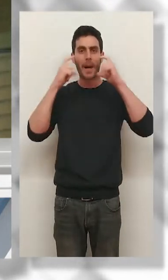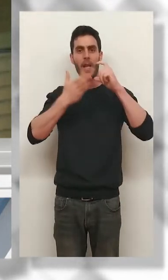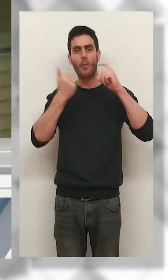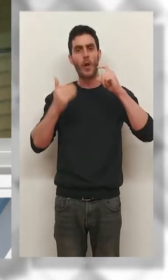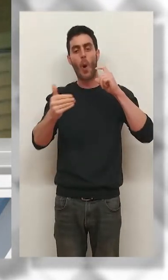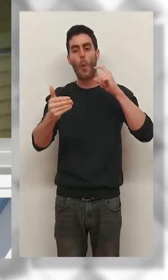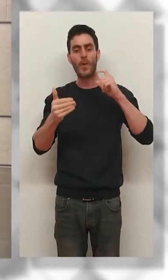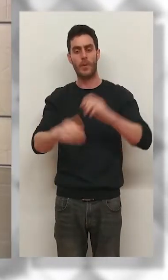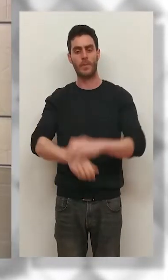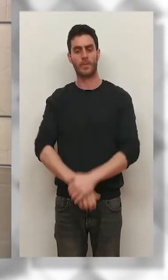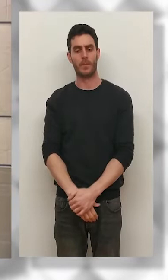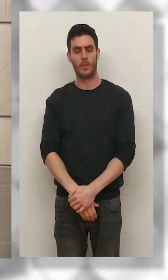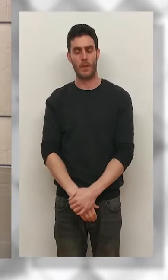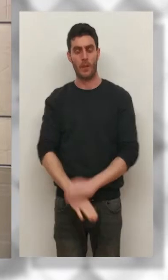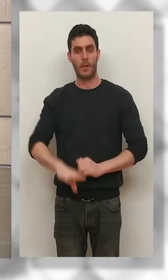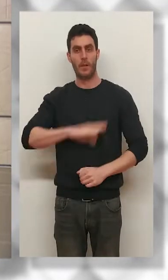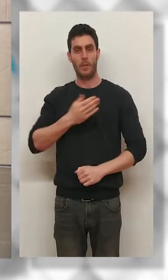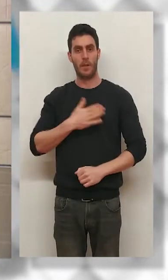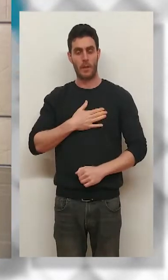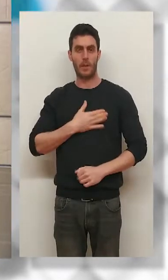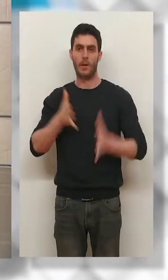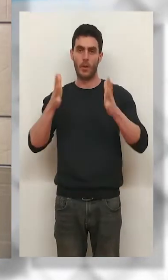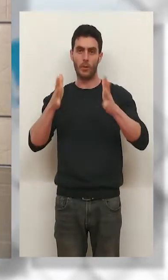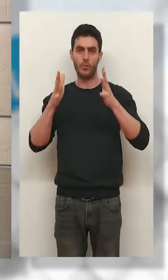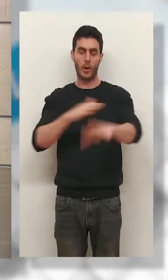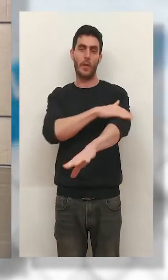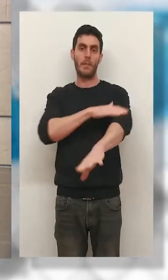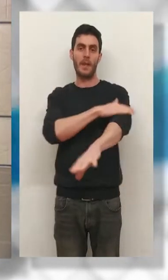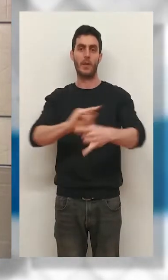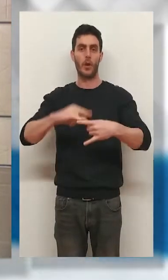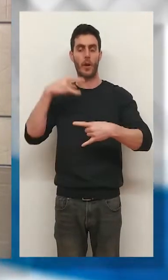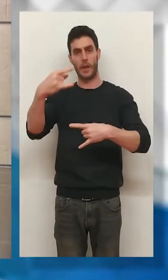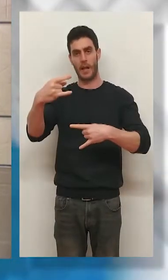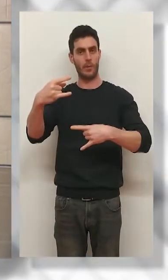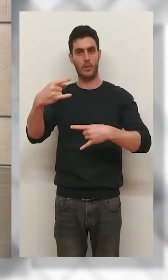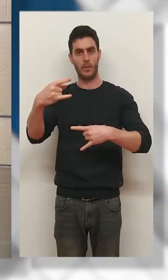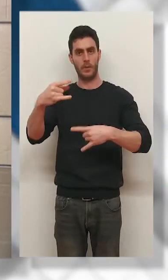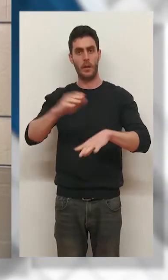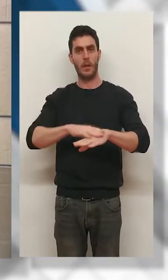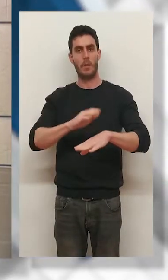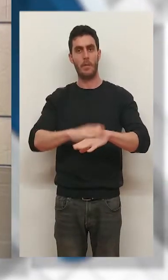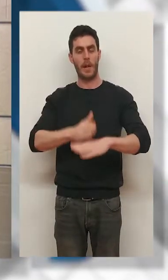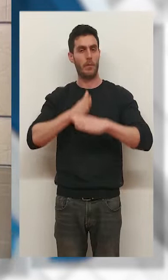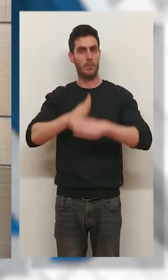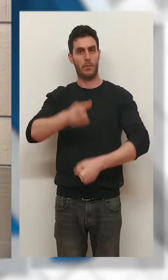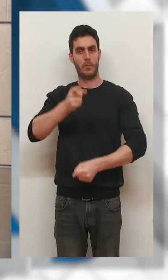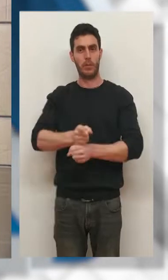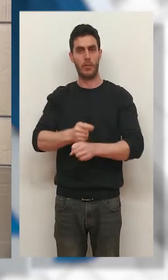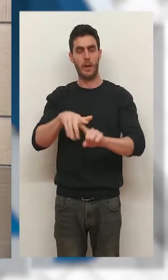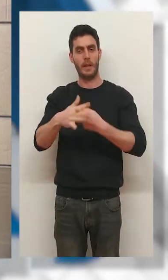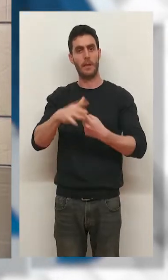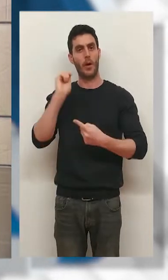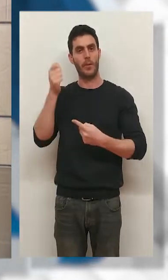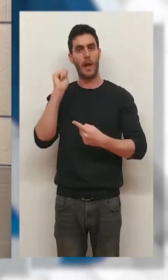interiores. La celebración mañana de un Consejo de Ministros extraordinario para decretar el estado